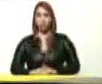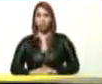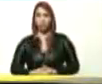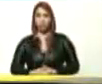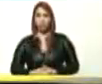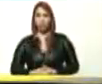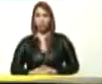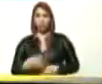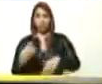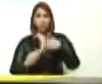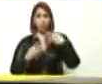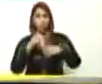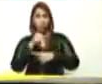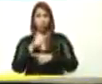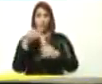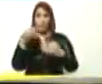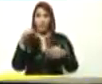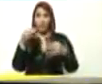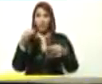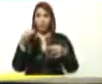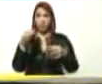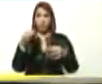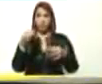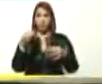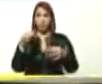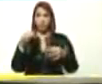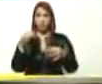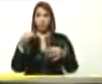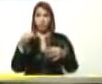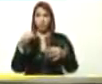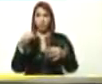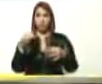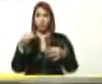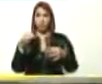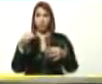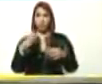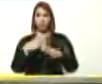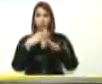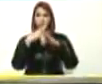y la revolución de los papelitos ha mermado